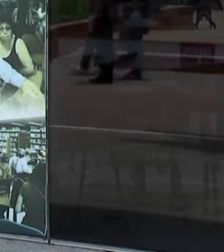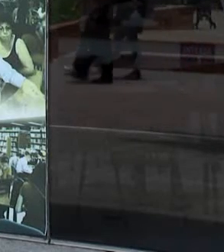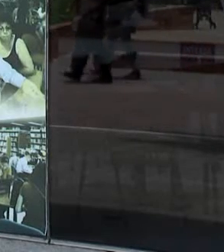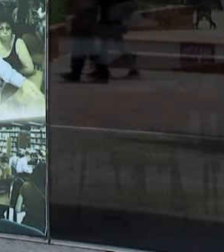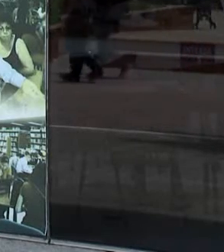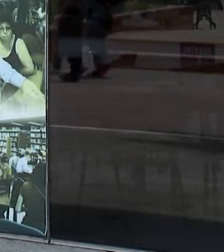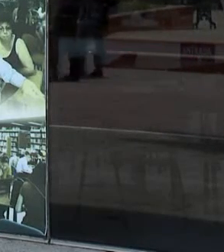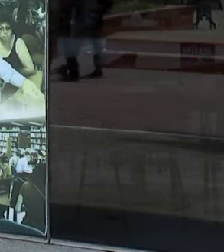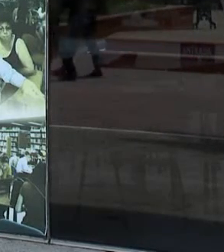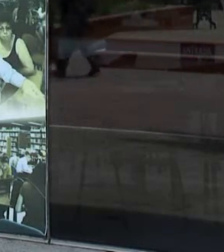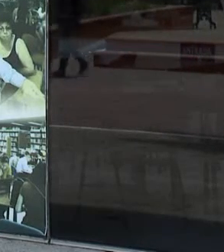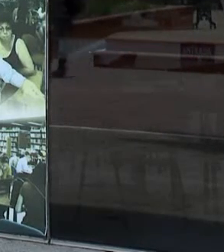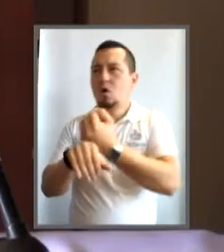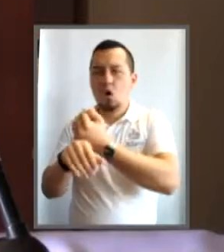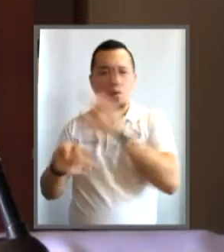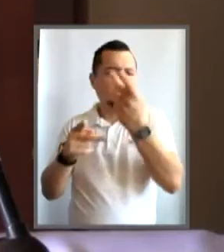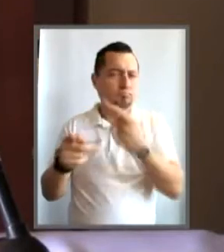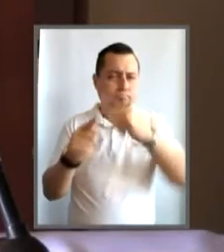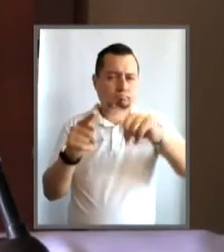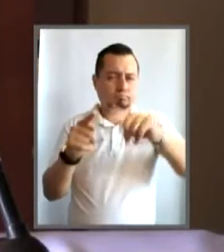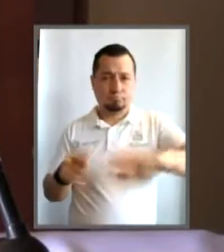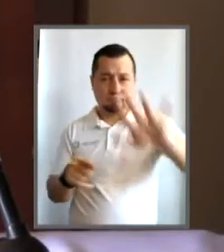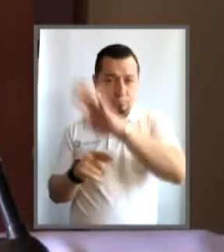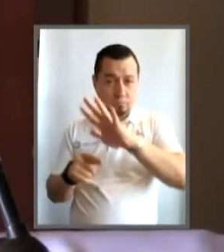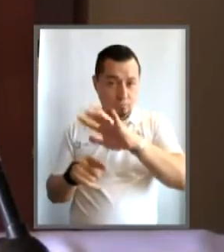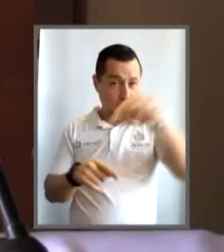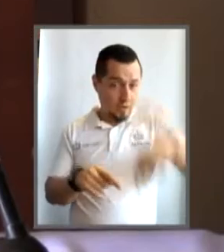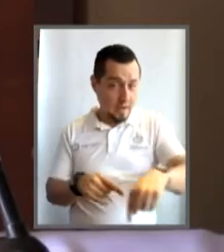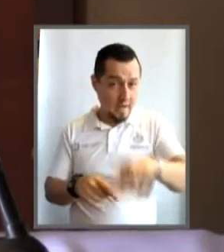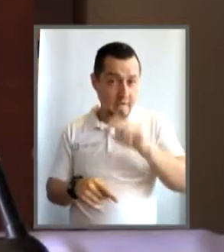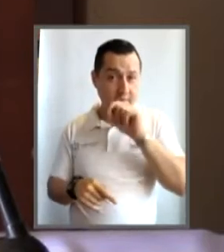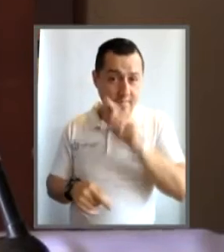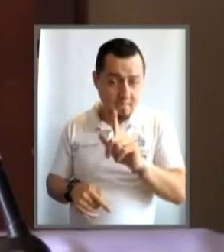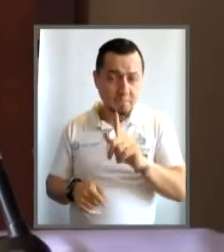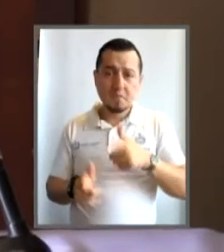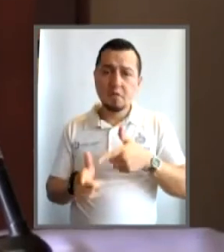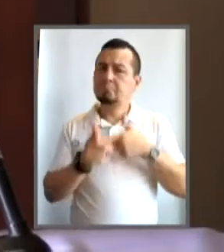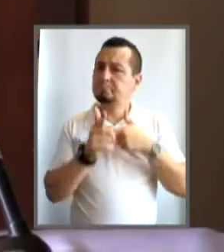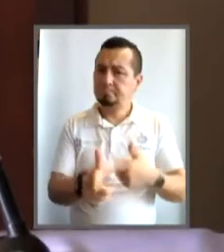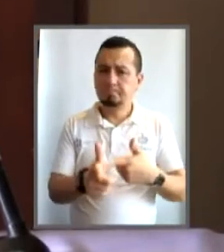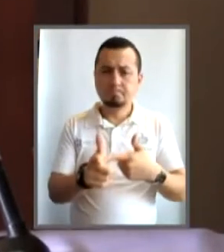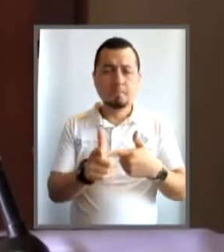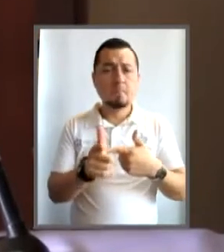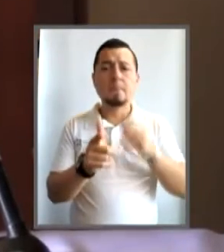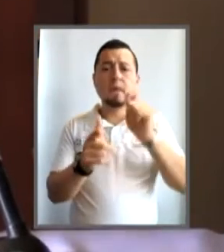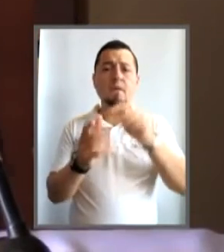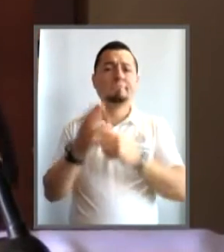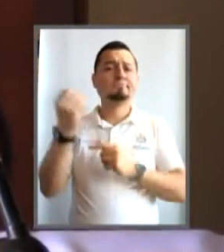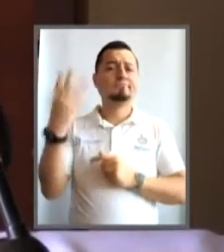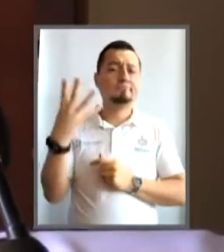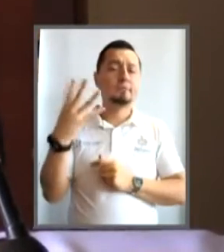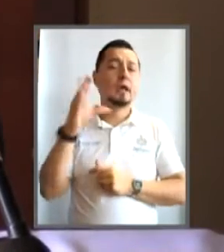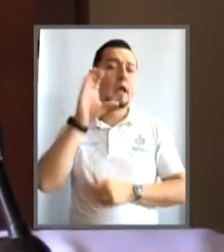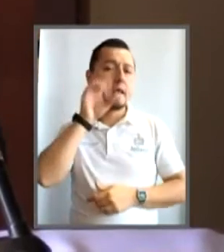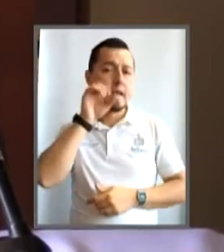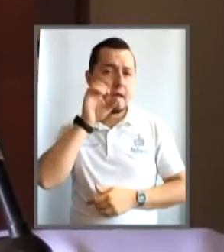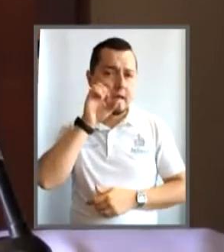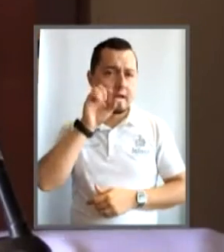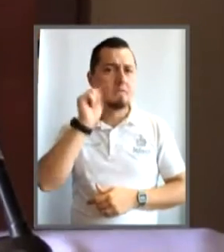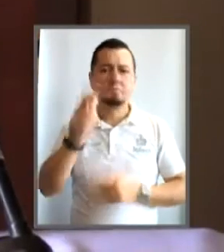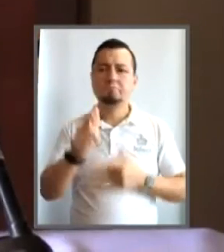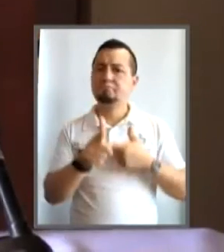responsabilidad individual afortunadamente jalisco tercera semana consecutiva aparece en el semáforo naranja